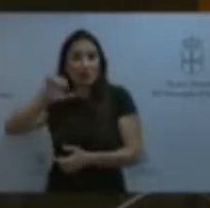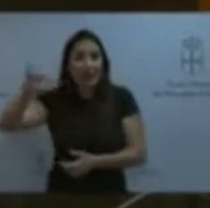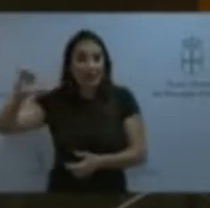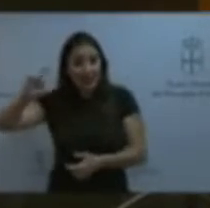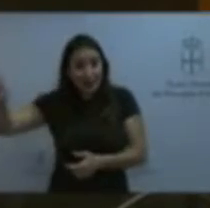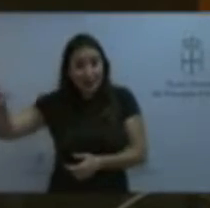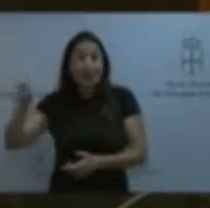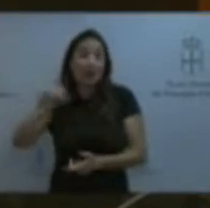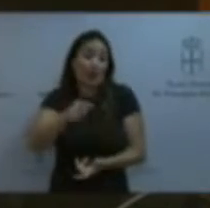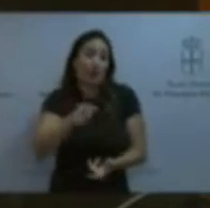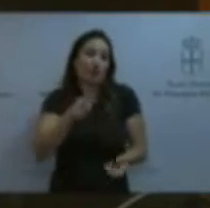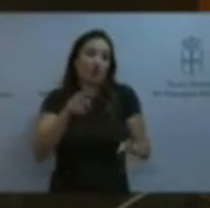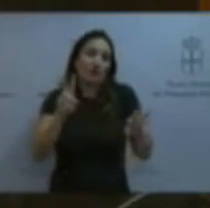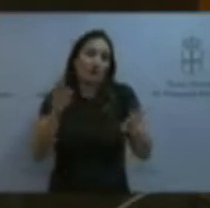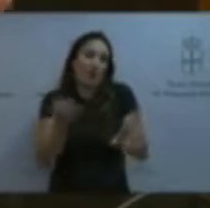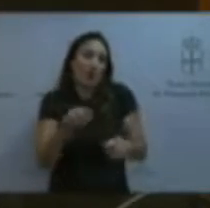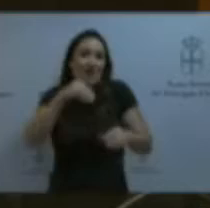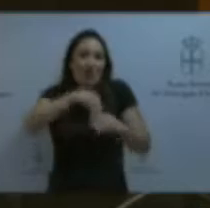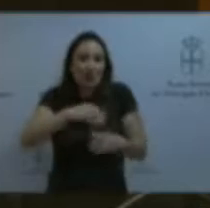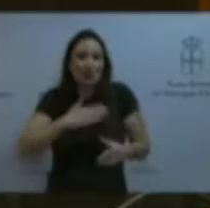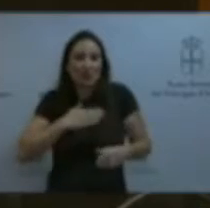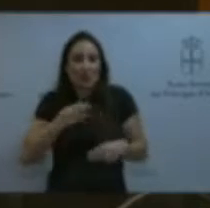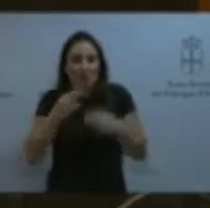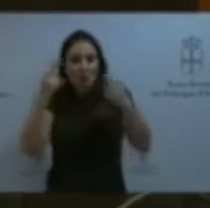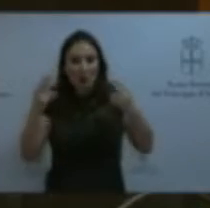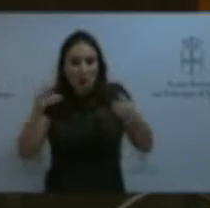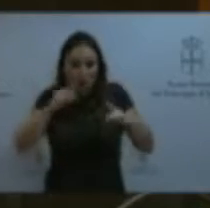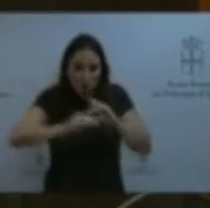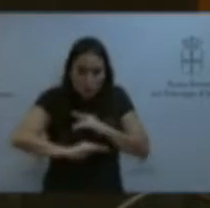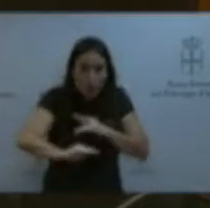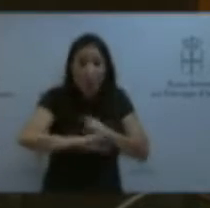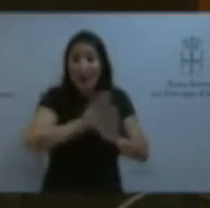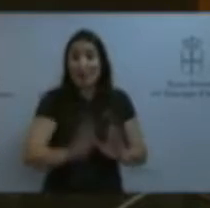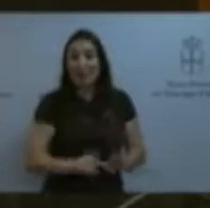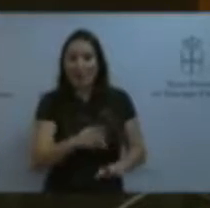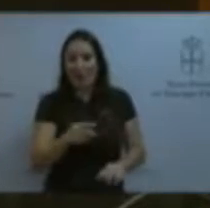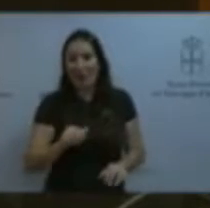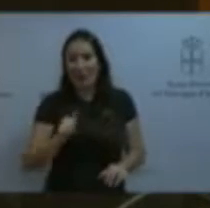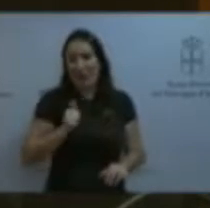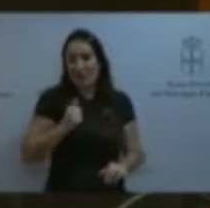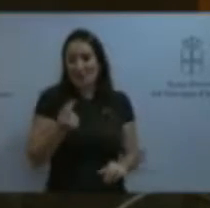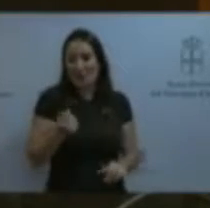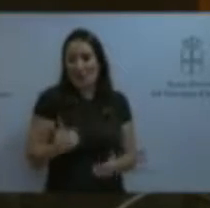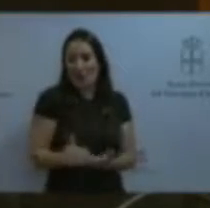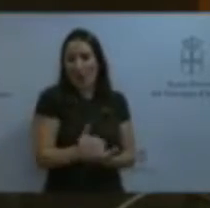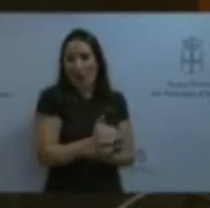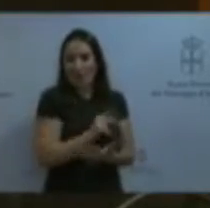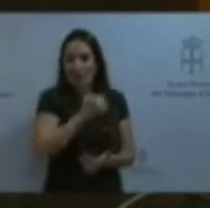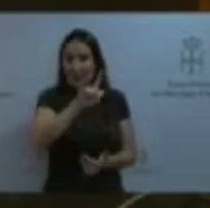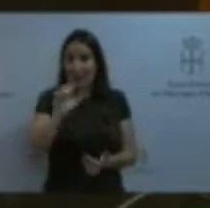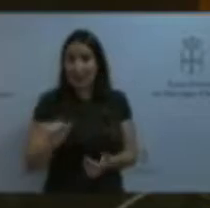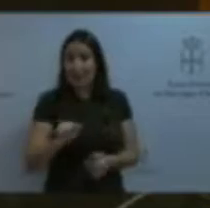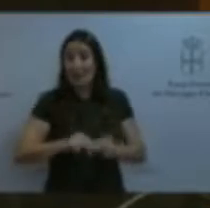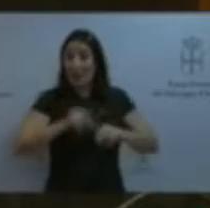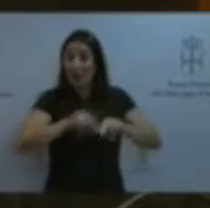parte del patrimonio público del suelo y que esto acaba en los bolsillos de Villa y de Postigo. Las obras se iniciaron antes de disponer legalmente los terrenos, de